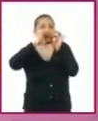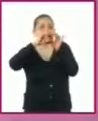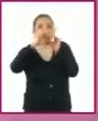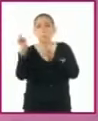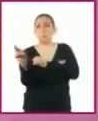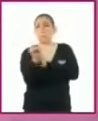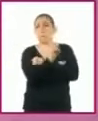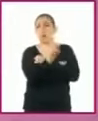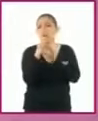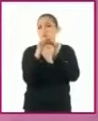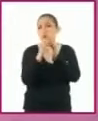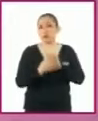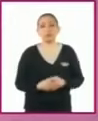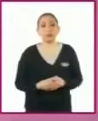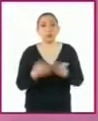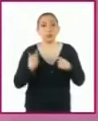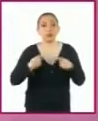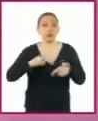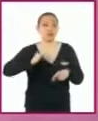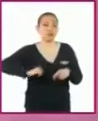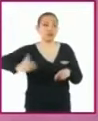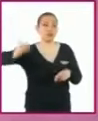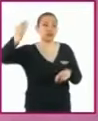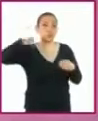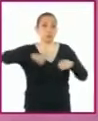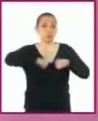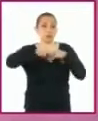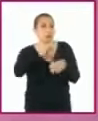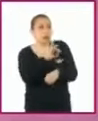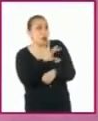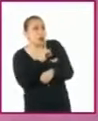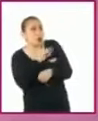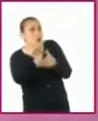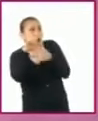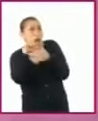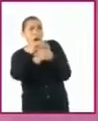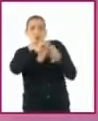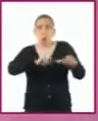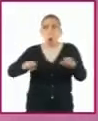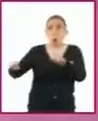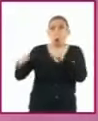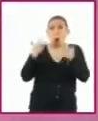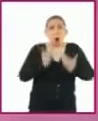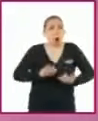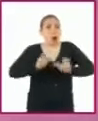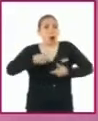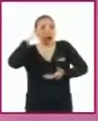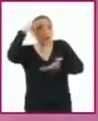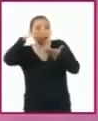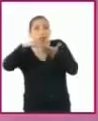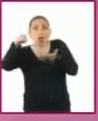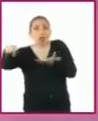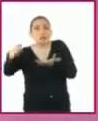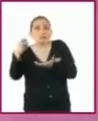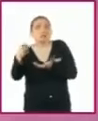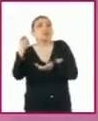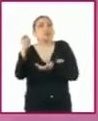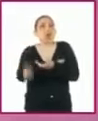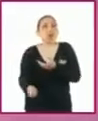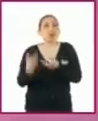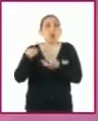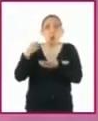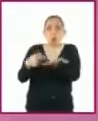flauta. Los hombres de la prehistoria vivían temerosos de los huracanes y los terremotos, pues creían que esos fenómenos eran